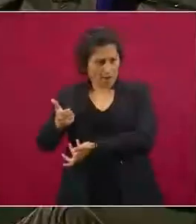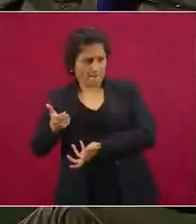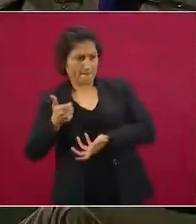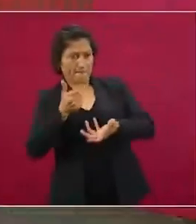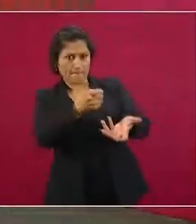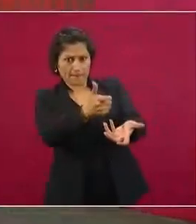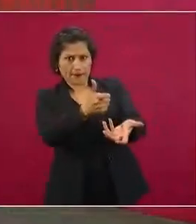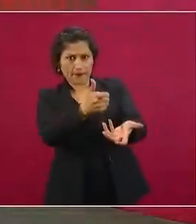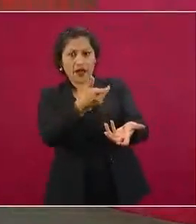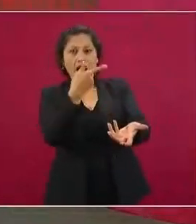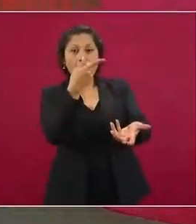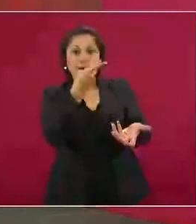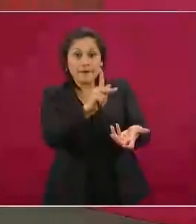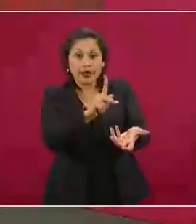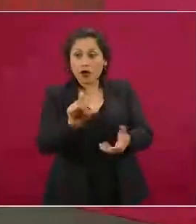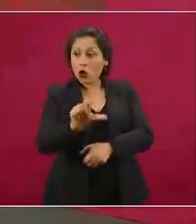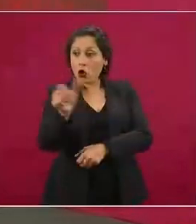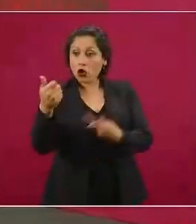sin intermediarios.